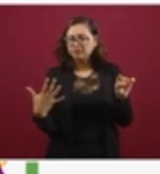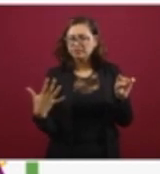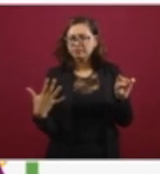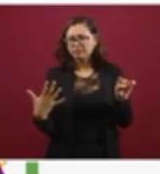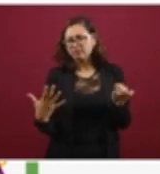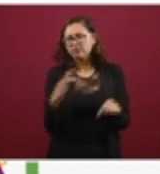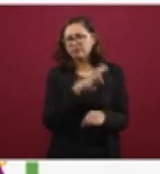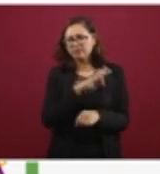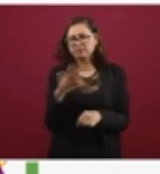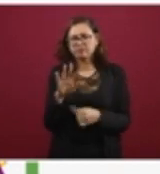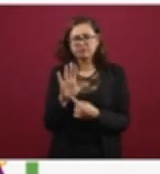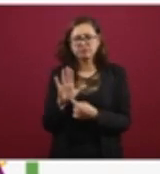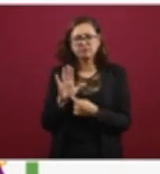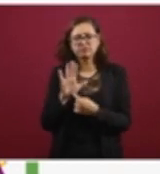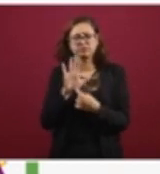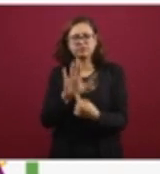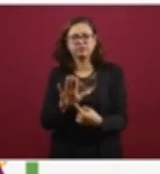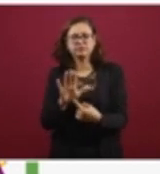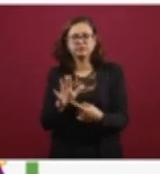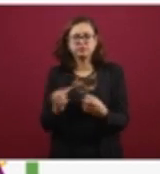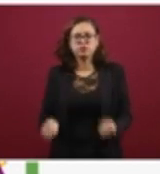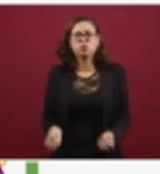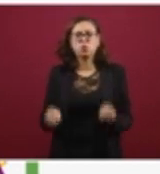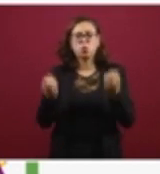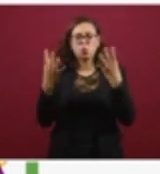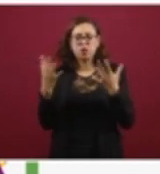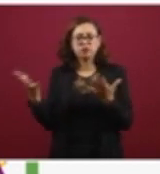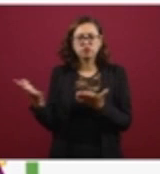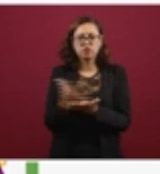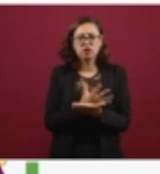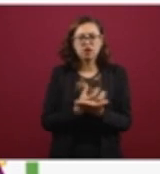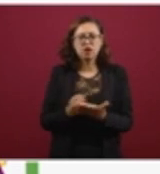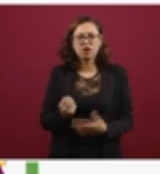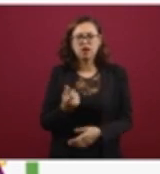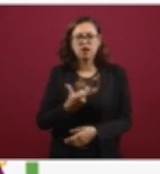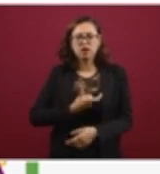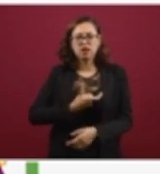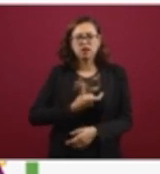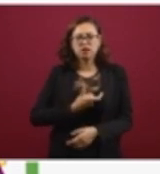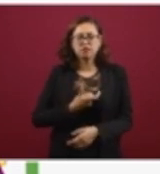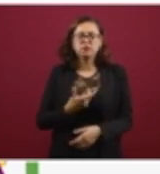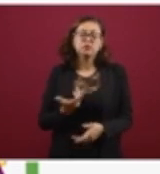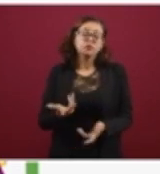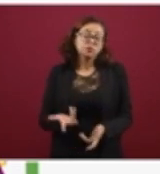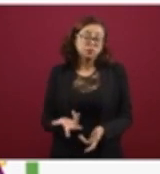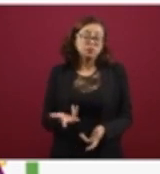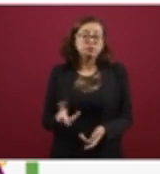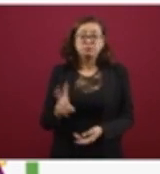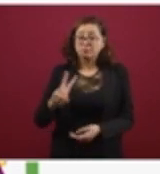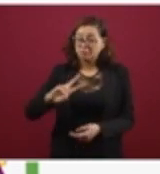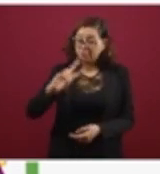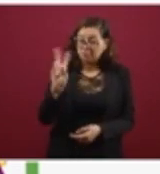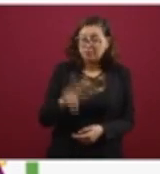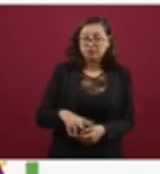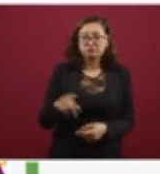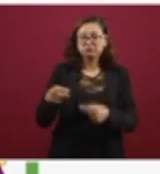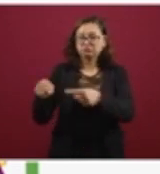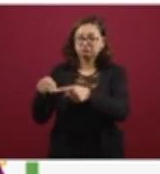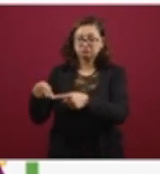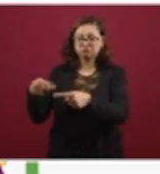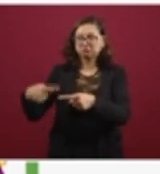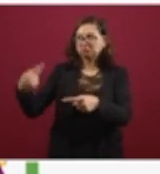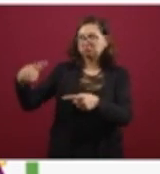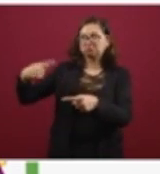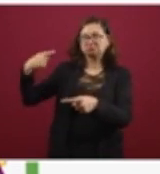cómo se manifestó el número de medallas. Y por mucho, pues Lima supera, como les decía hace un momento, los históricos. Pasamos a la